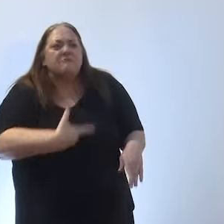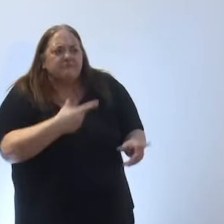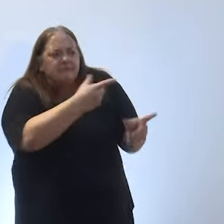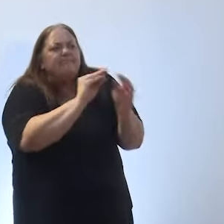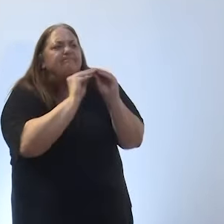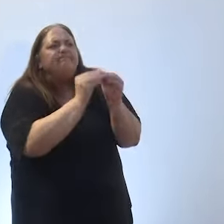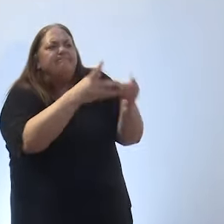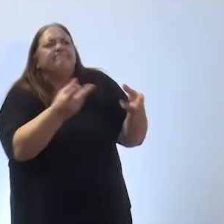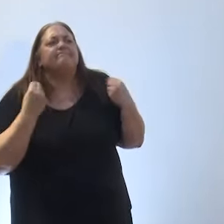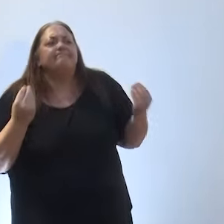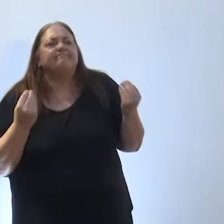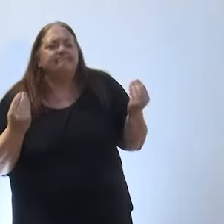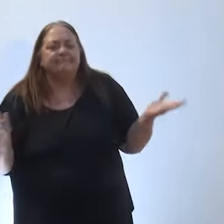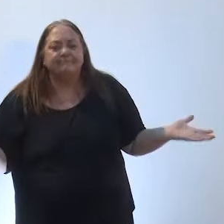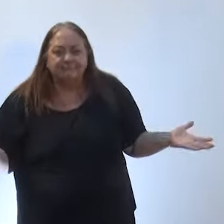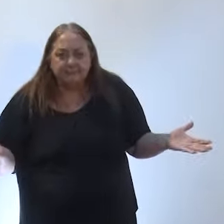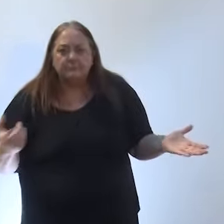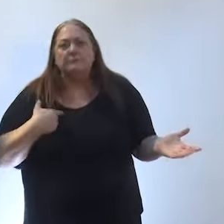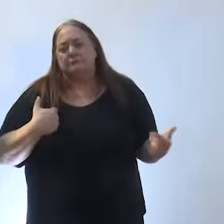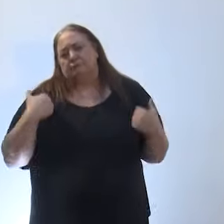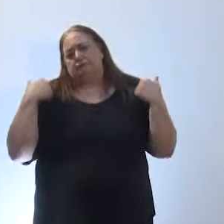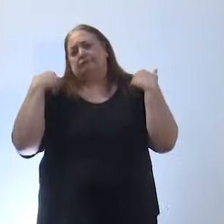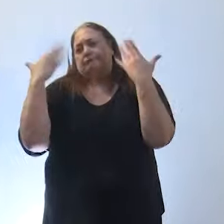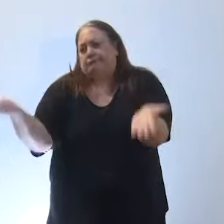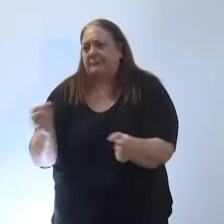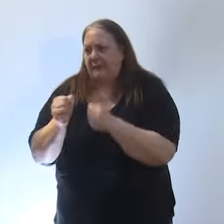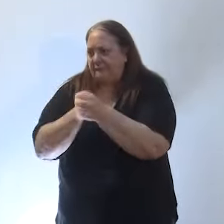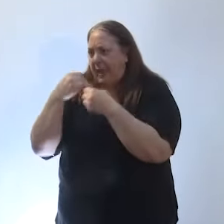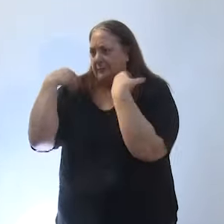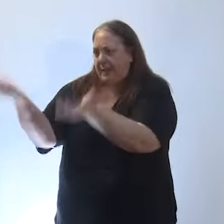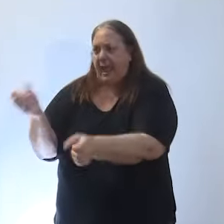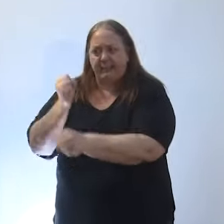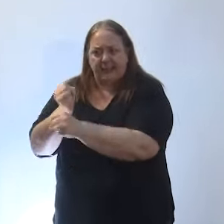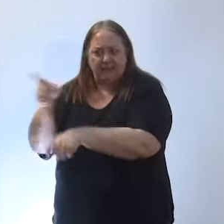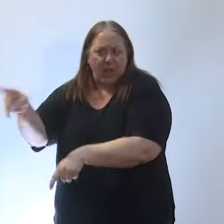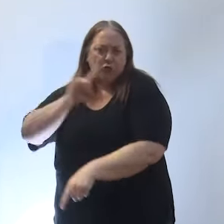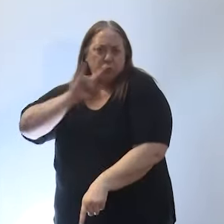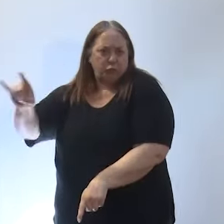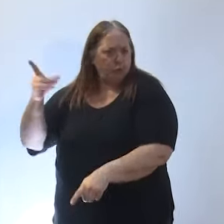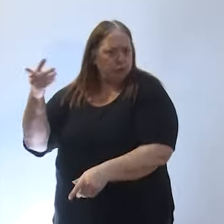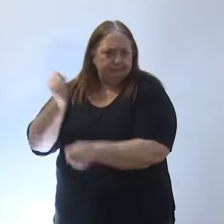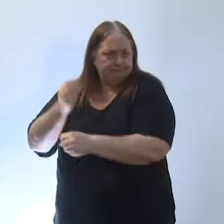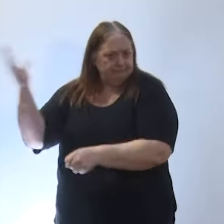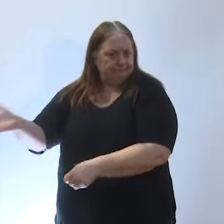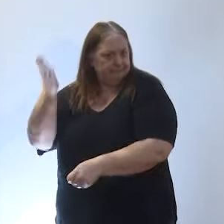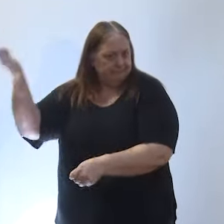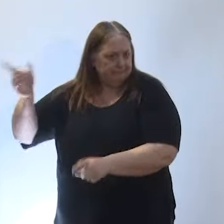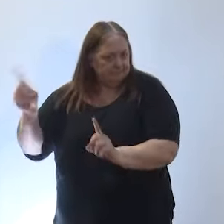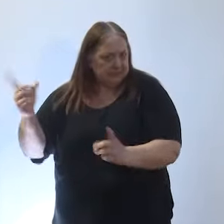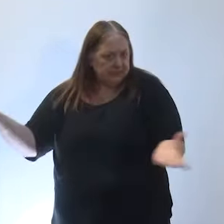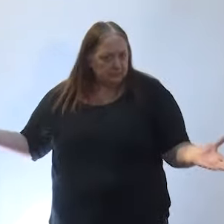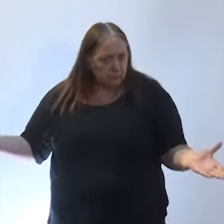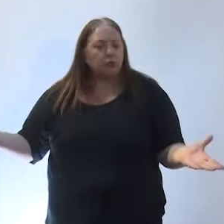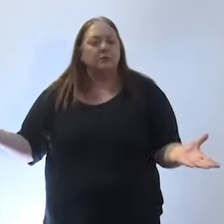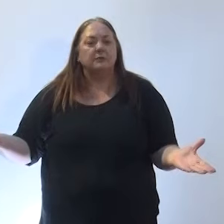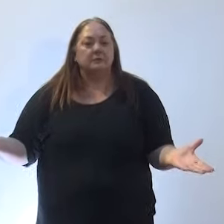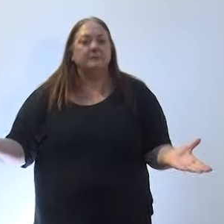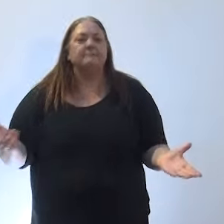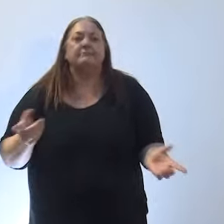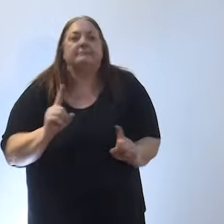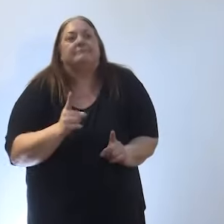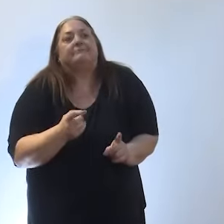momento para decir des propios la fábrica se la daremos a los trabajadores y haremos el socialismo es decir no lo hace por una cuestión